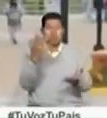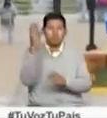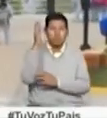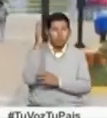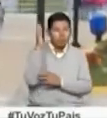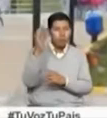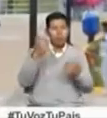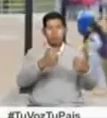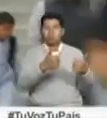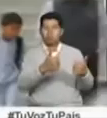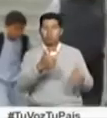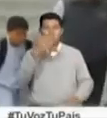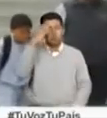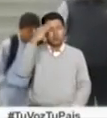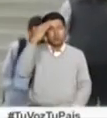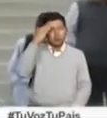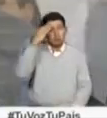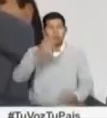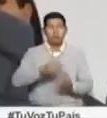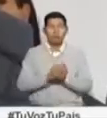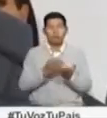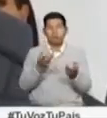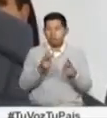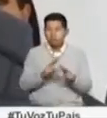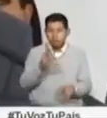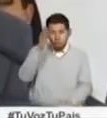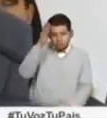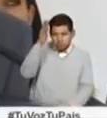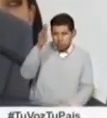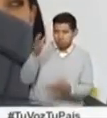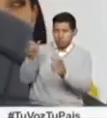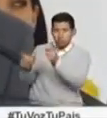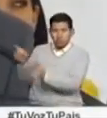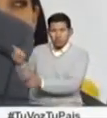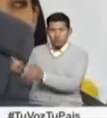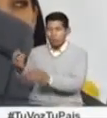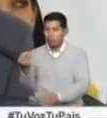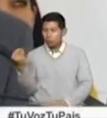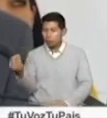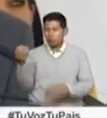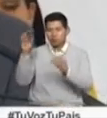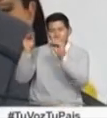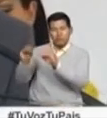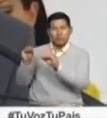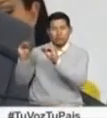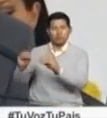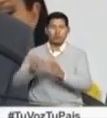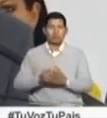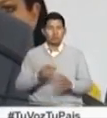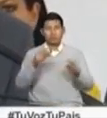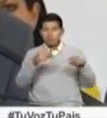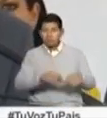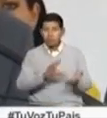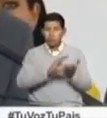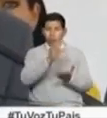capacitados y protección de derechos para estudiantes. Cumpliendo el ejercicio de un derecho constitucional, esto no es una dádiva de nadie, es